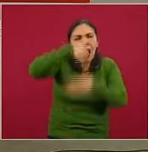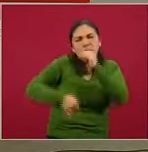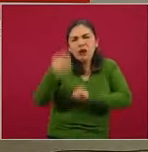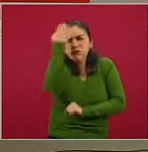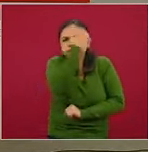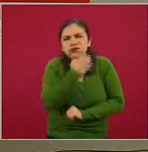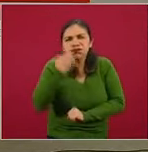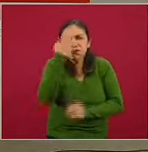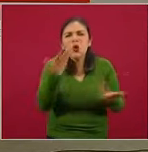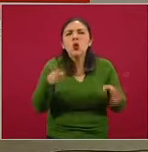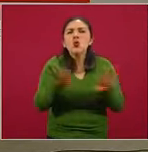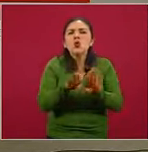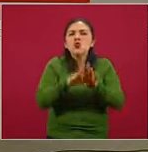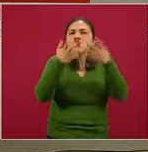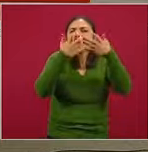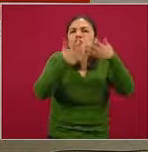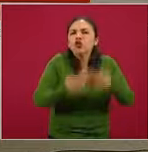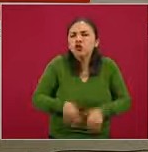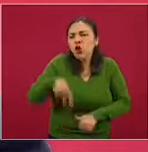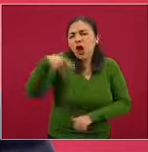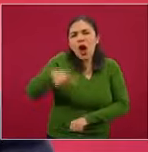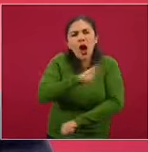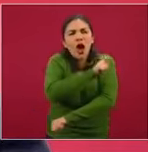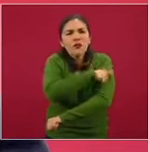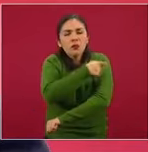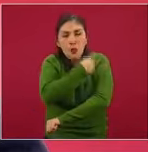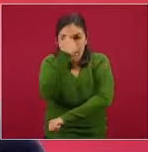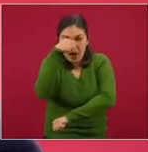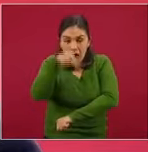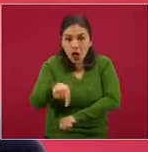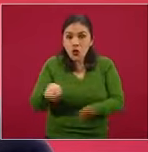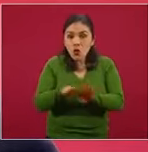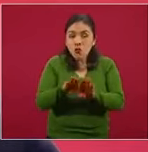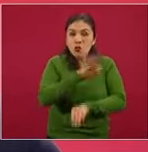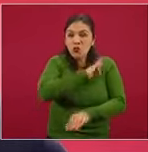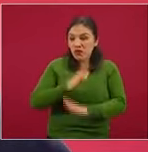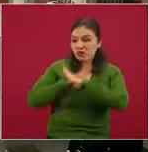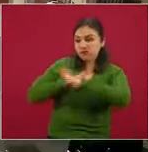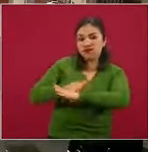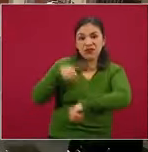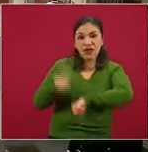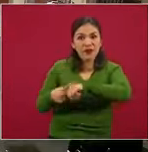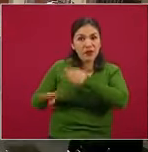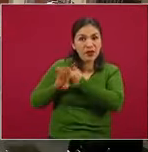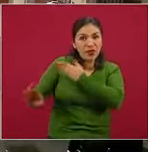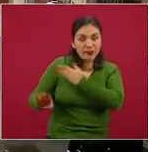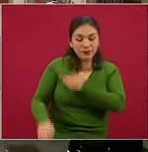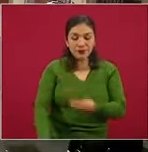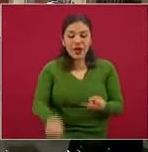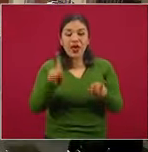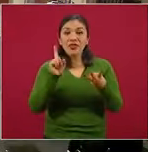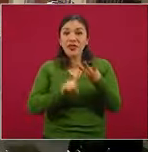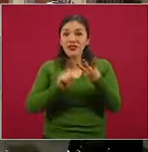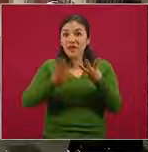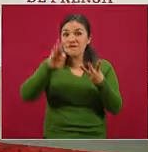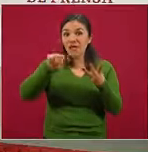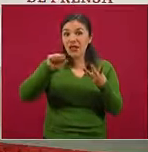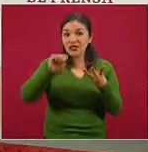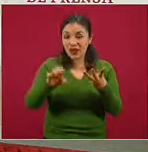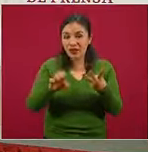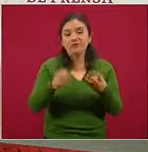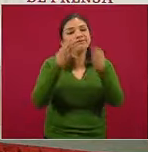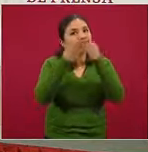del mecanismo de funcionamiento que lleve a la inmunidad. Y la fase 3, que es muy,